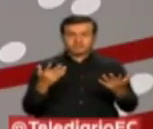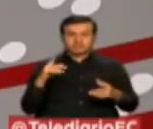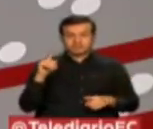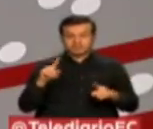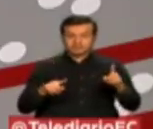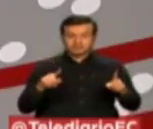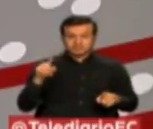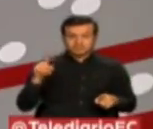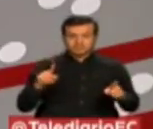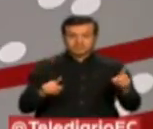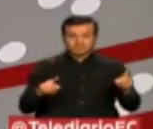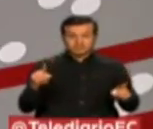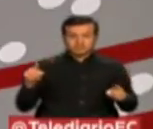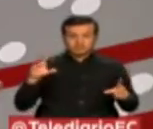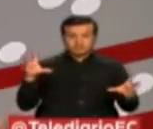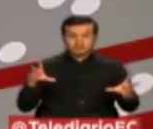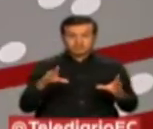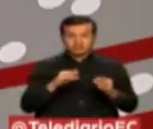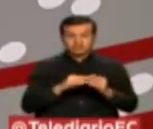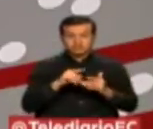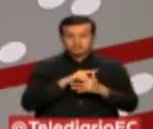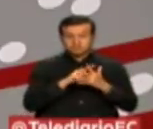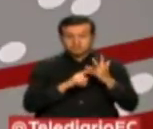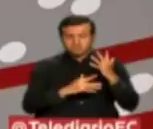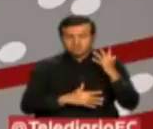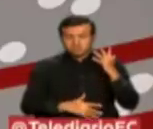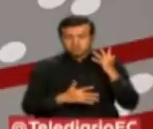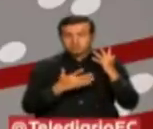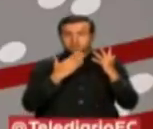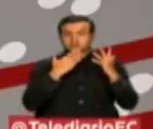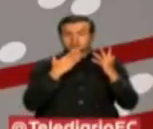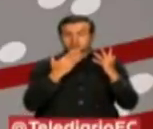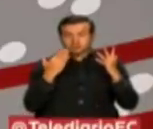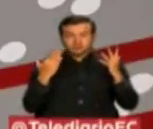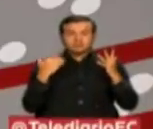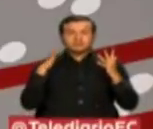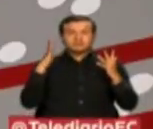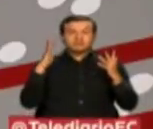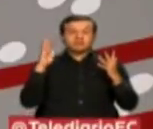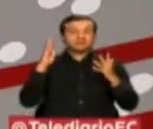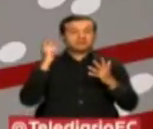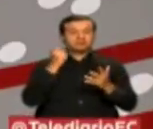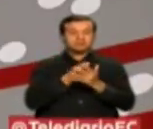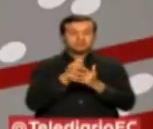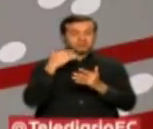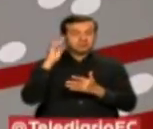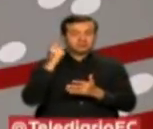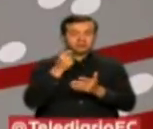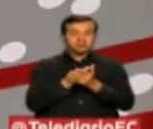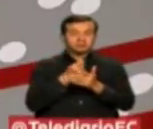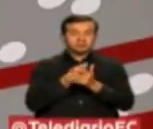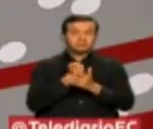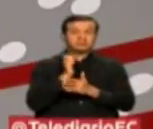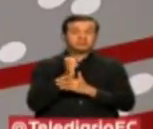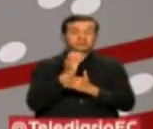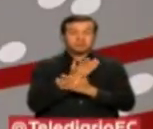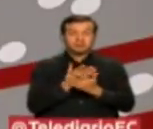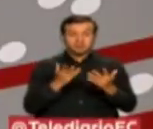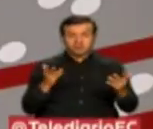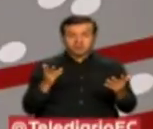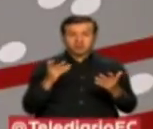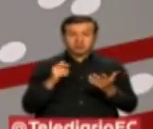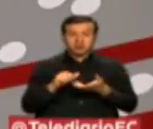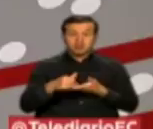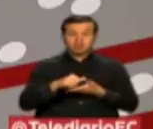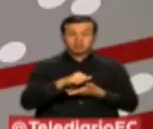que tienen también parte de toda la cadena trófica que tiene que ver con eso. Una de las más deseadas, inclusive por el Ecuador, es el atún